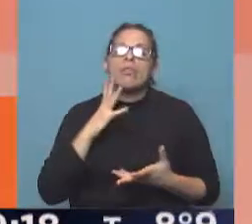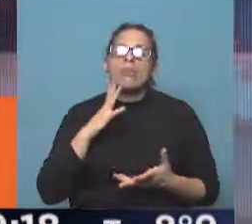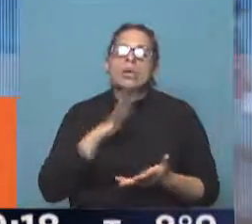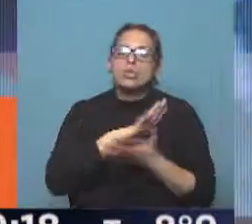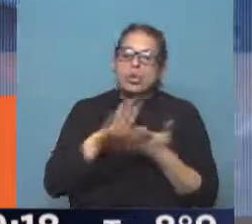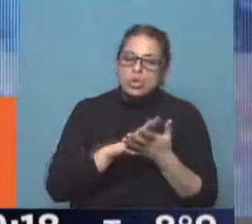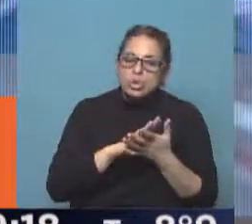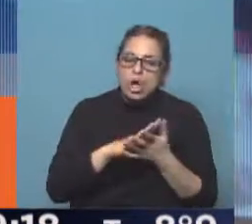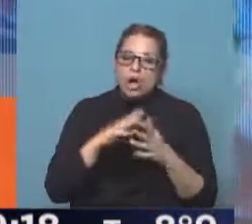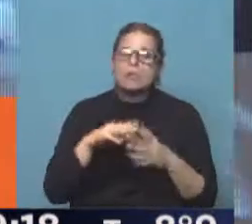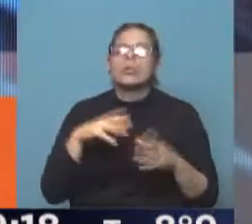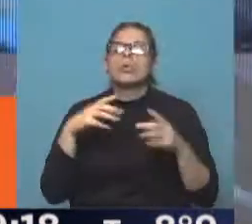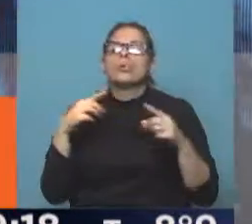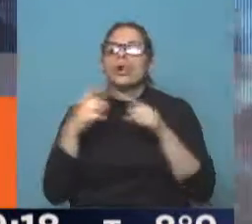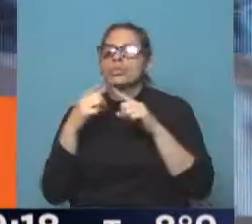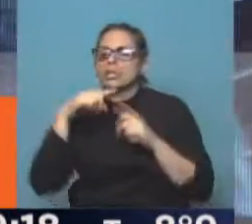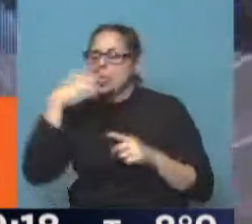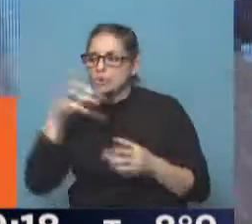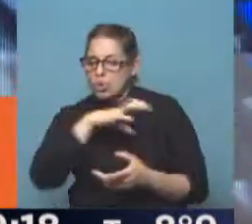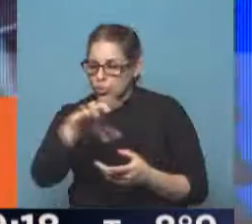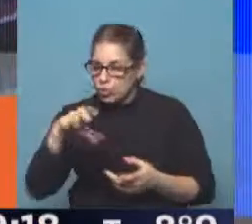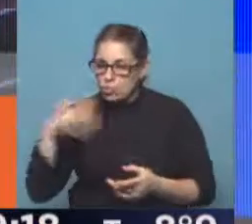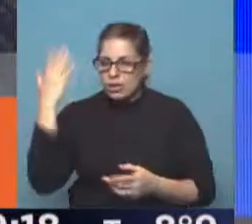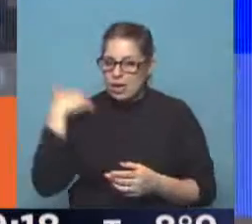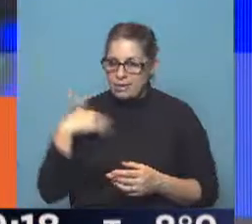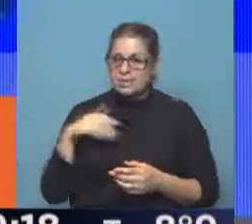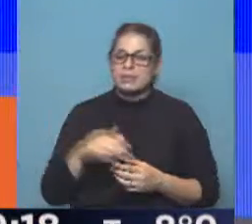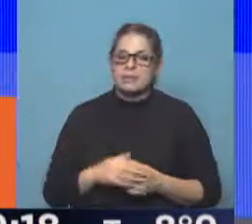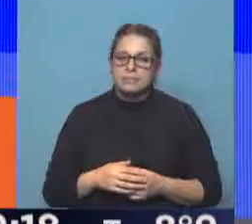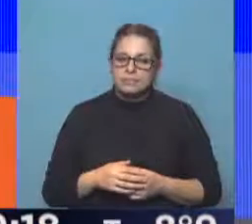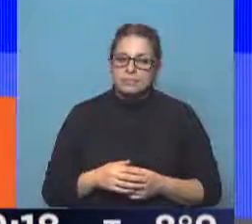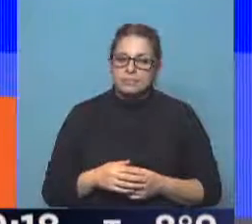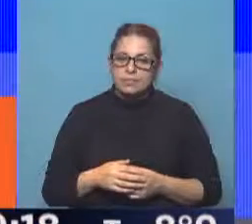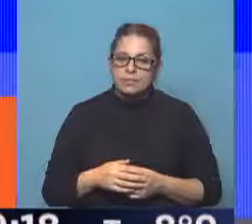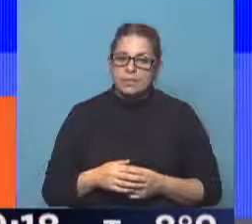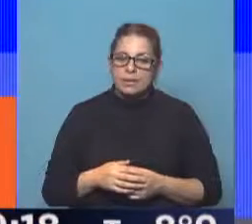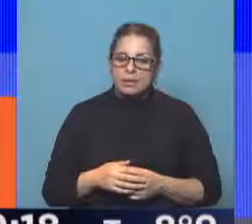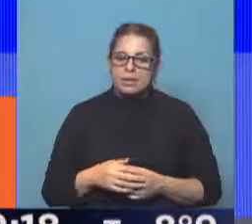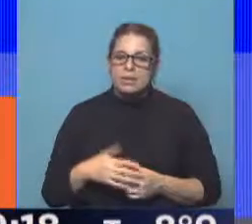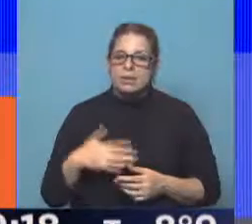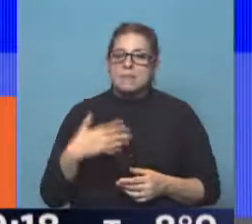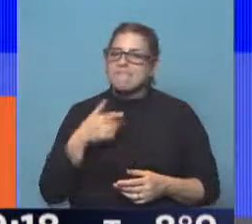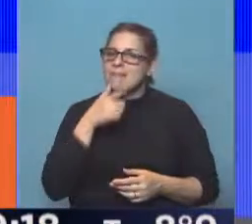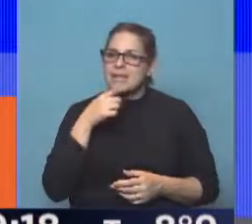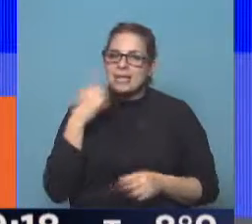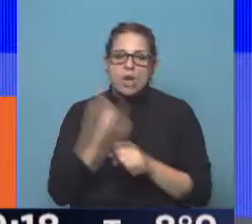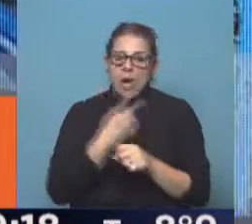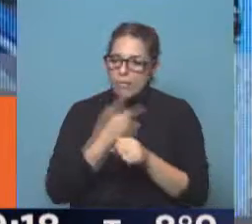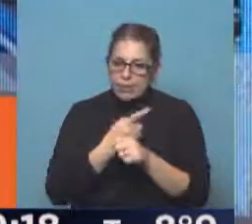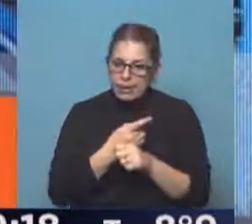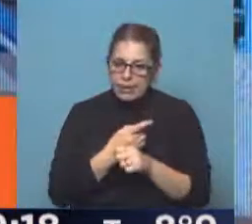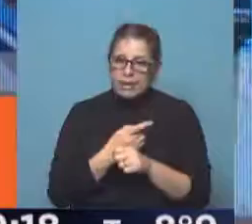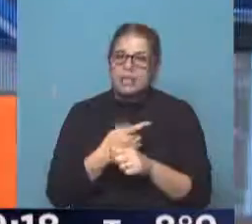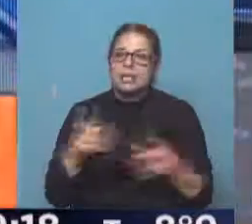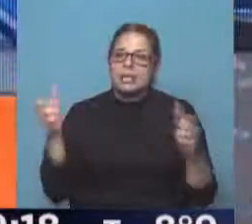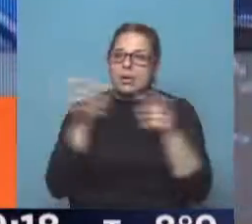con quienes hasta hace un tiempo quizá no era tan explícito, tan visible esta situación. A nosotros nos